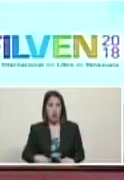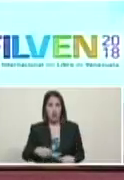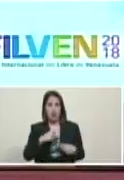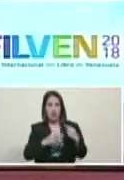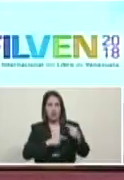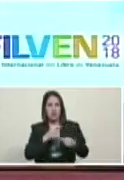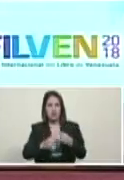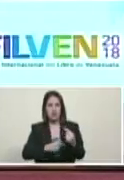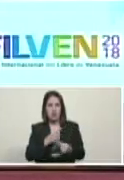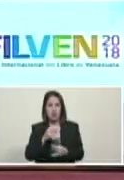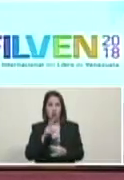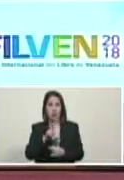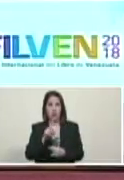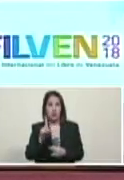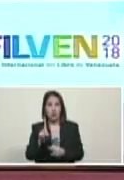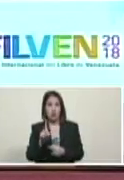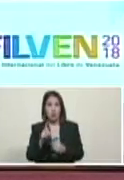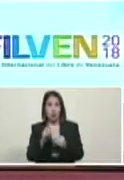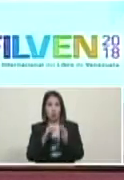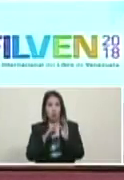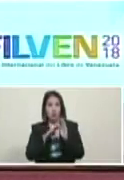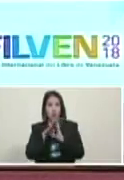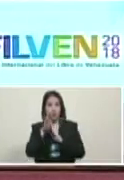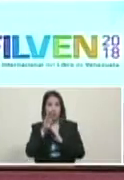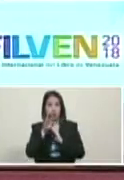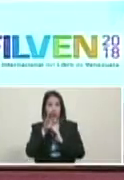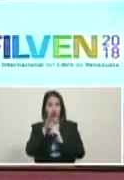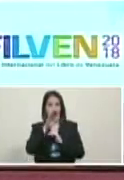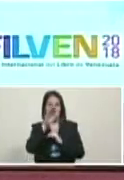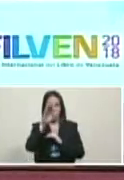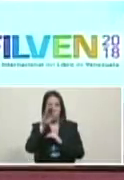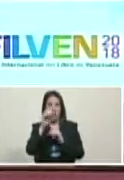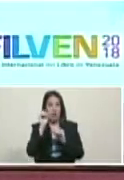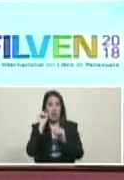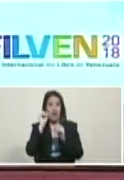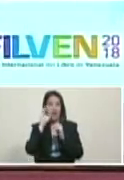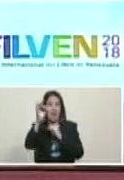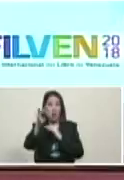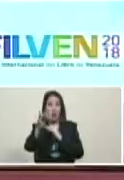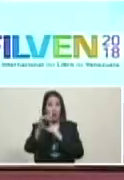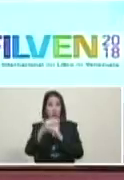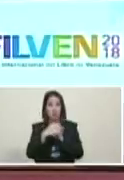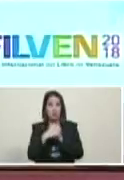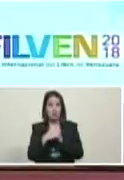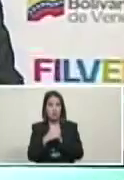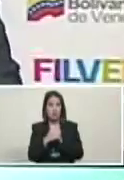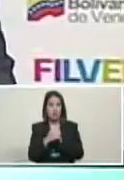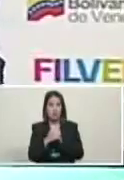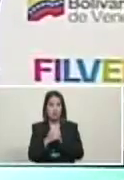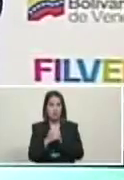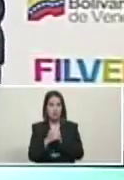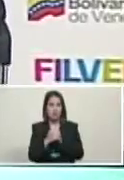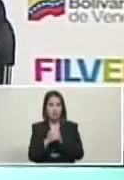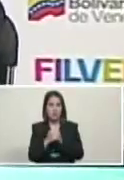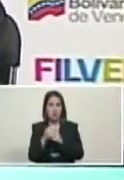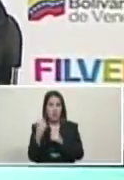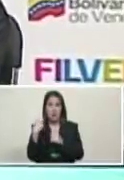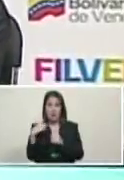importante apuntar hacia allá, apuntar alto y apuntar lejos. Bueno, aquí tenemos la